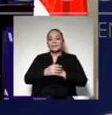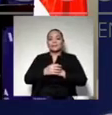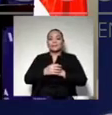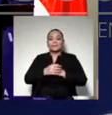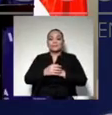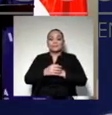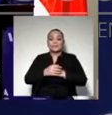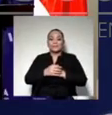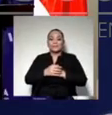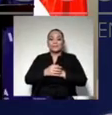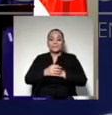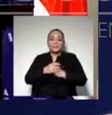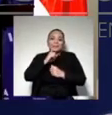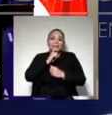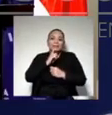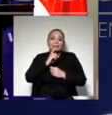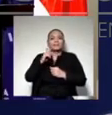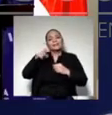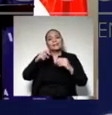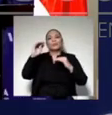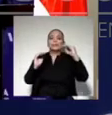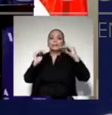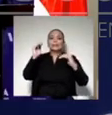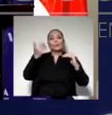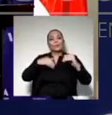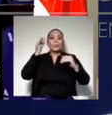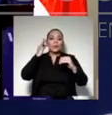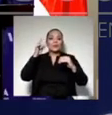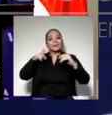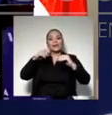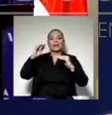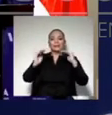lo mejor sería equiparar un poquito más el asunto ahí cuando usted